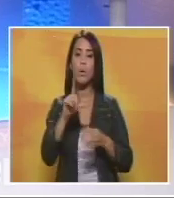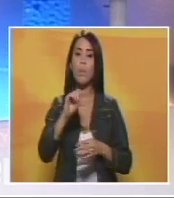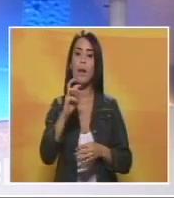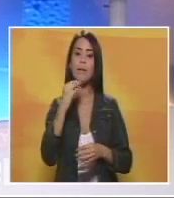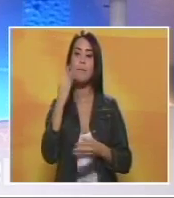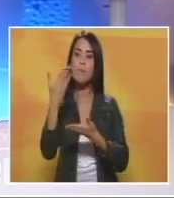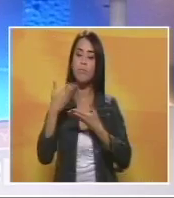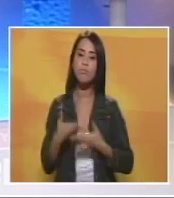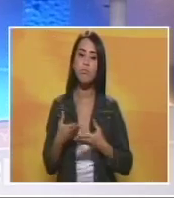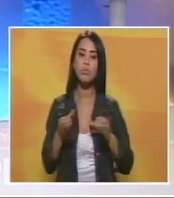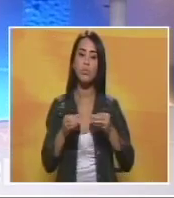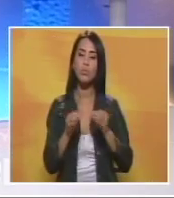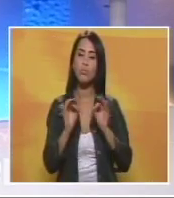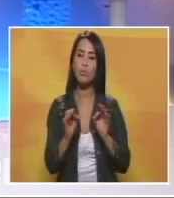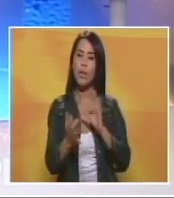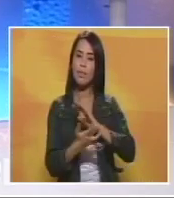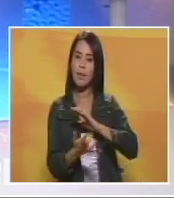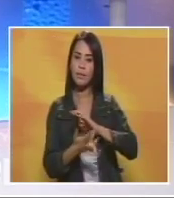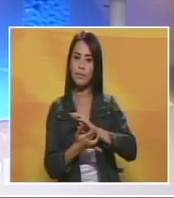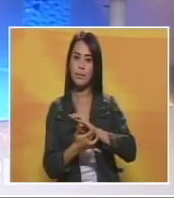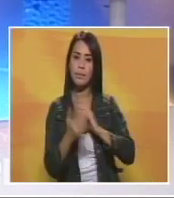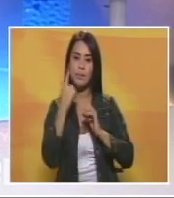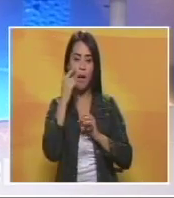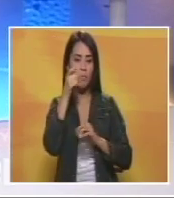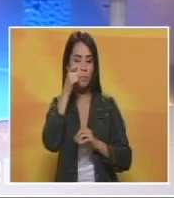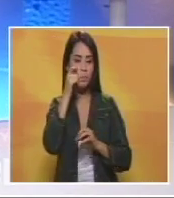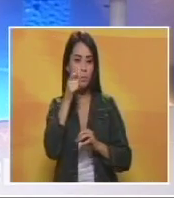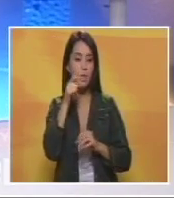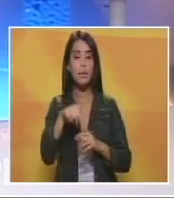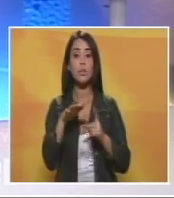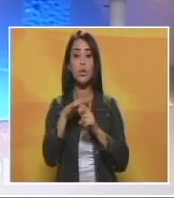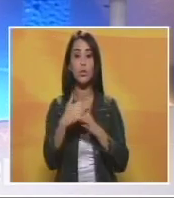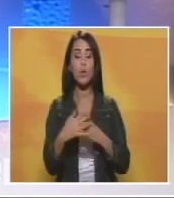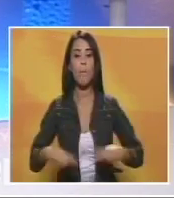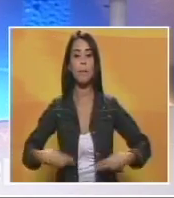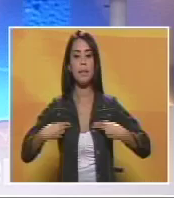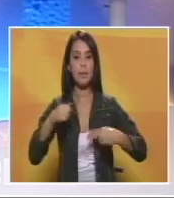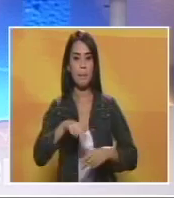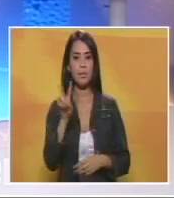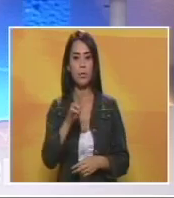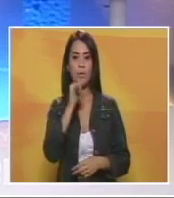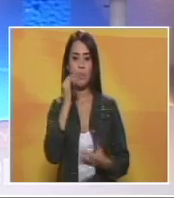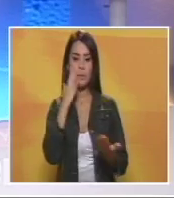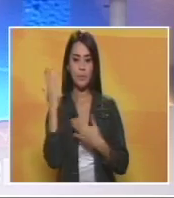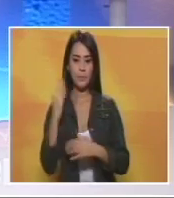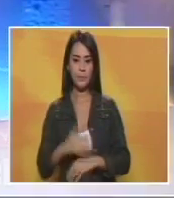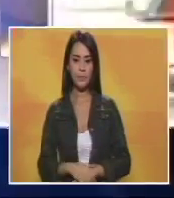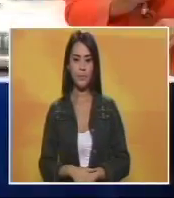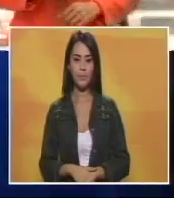envío de una comisión técnica que constante la situación humanitaria en Venezuela. Maoli Aldana nos tiene el reporte. Adelante, Maoli.